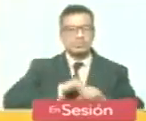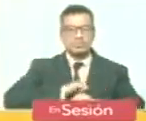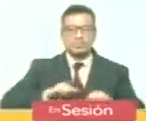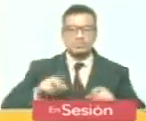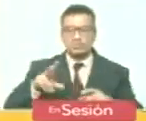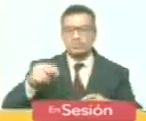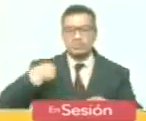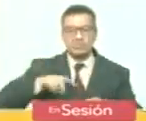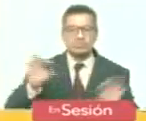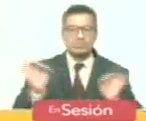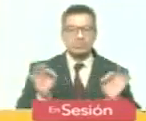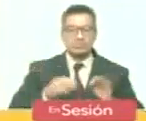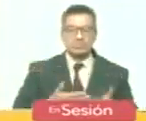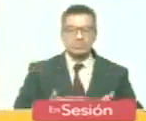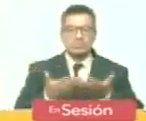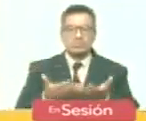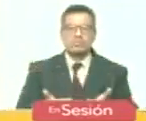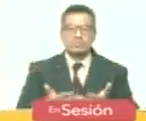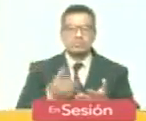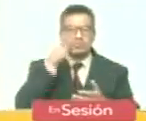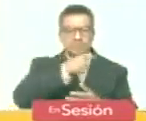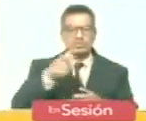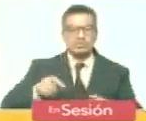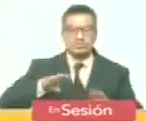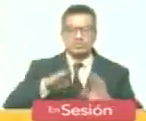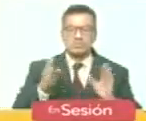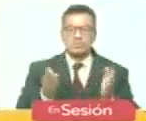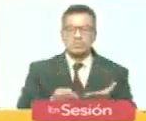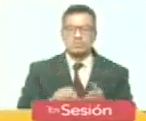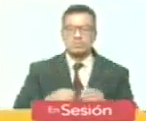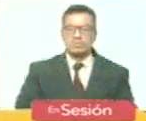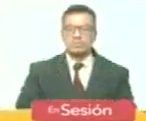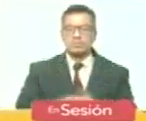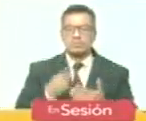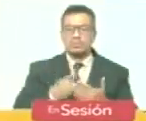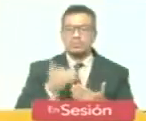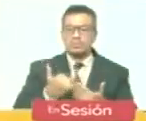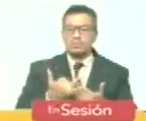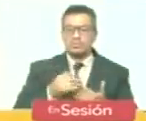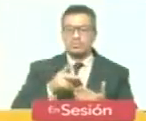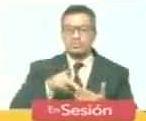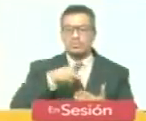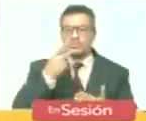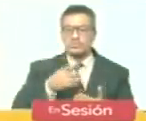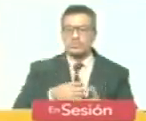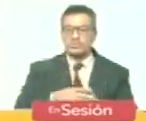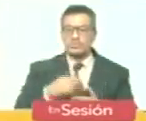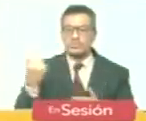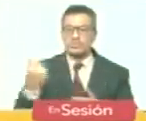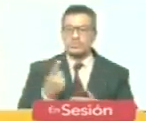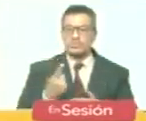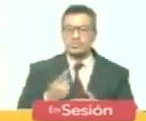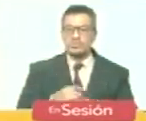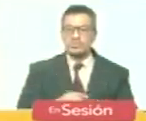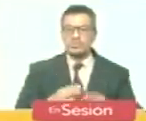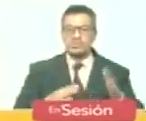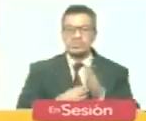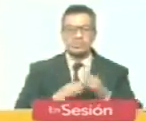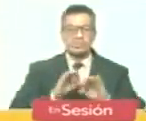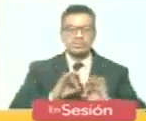tienen nada que ofrecer a los pueblos del mundo. En el plano de la filosofía, llegaron a su límite